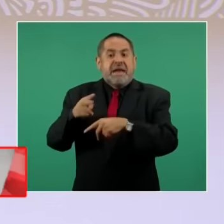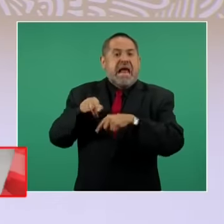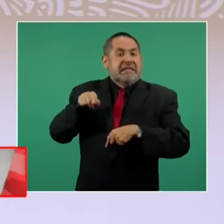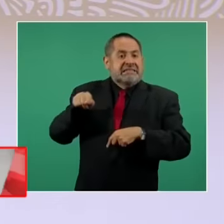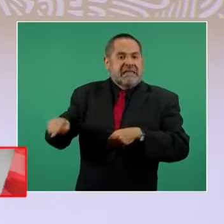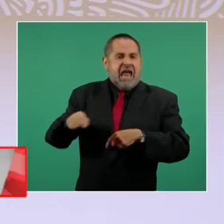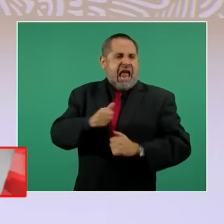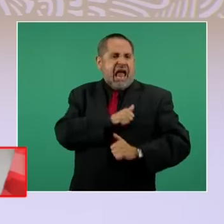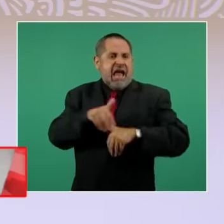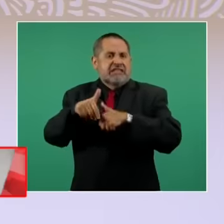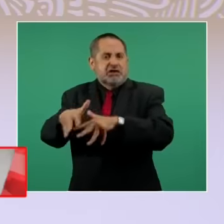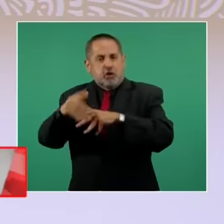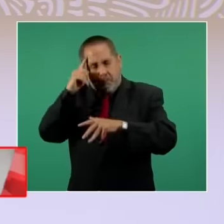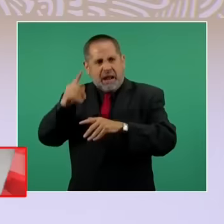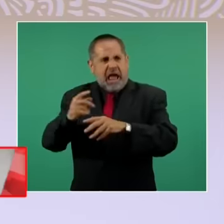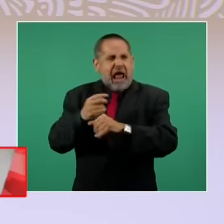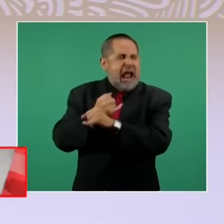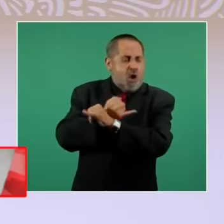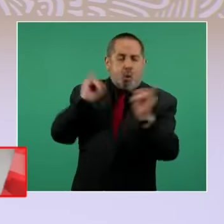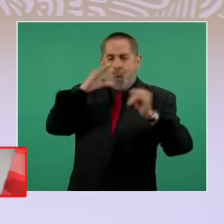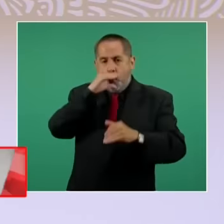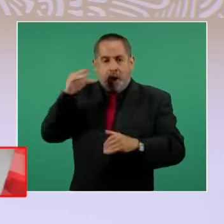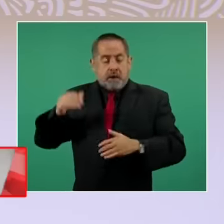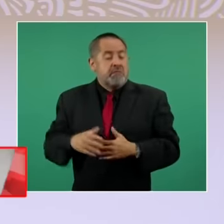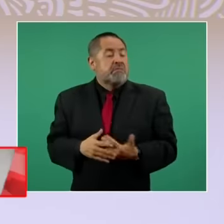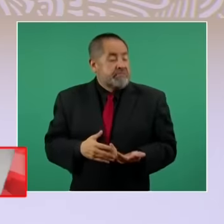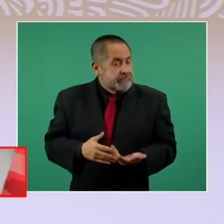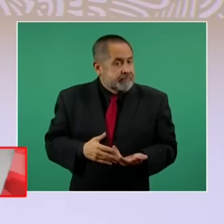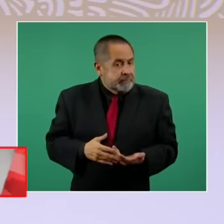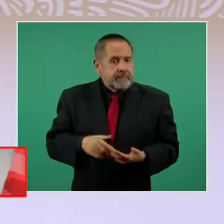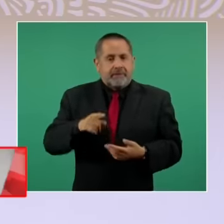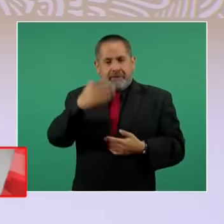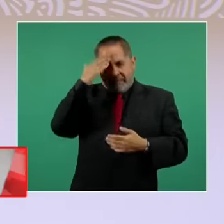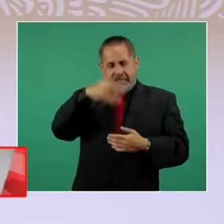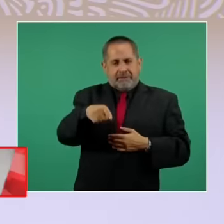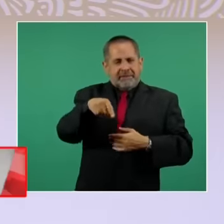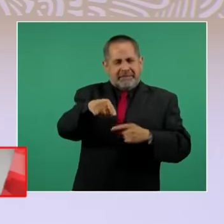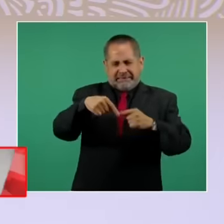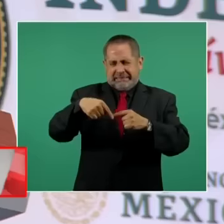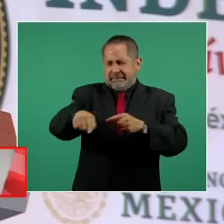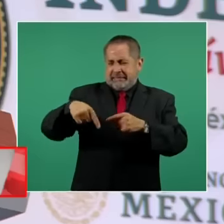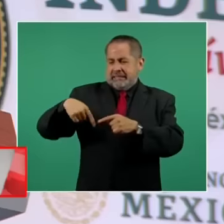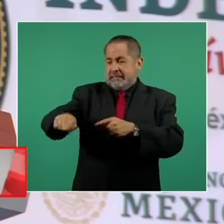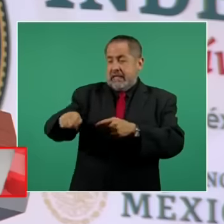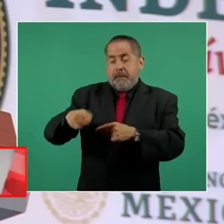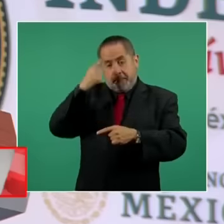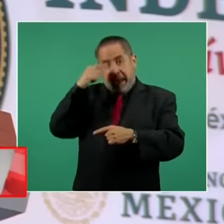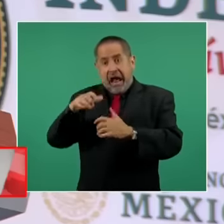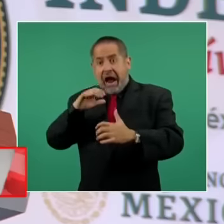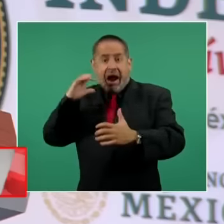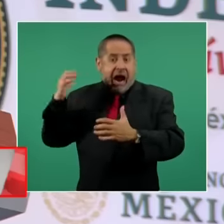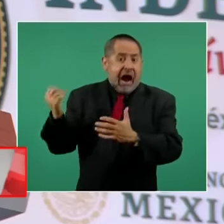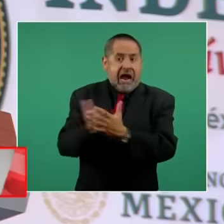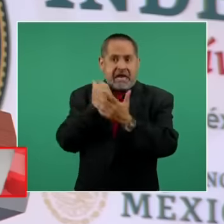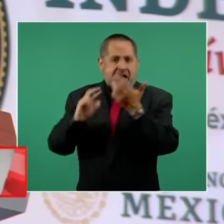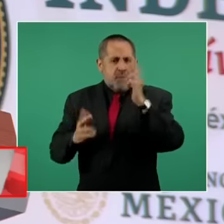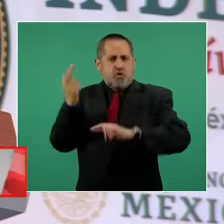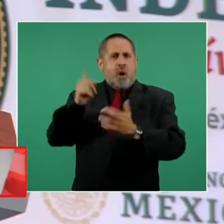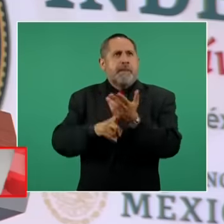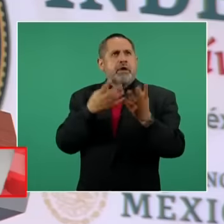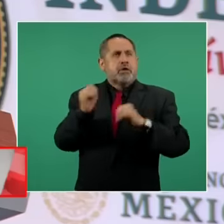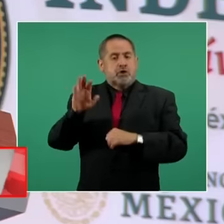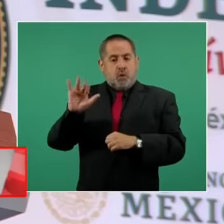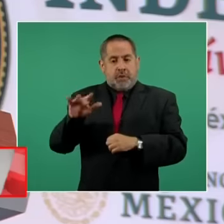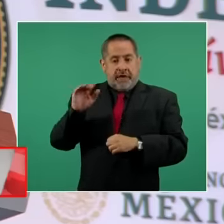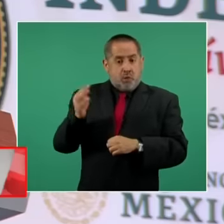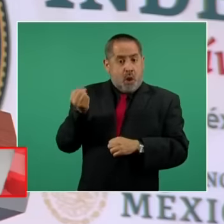Cuba. Tampoco olvidamos que a solo unos meses del histórico triunfo de la revolución, en 1959,